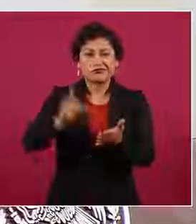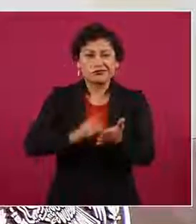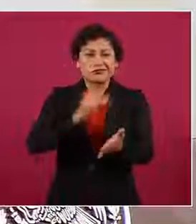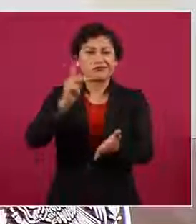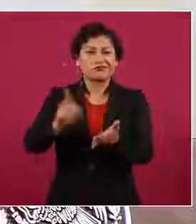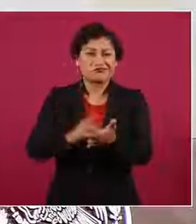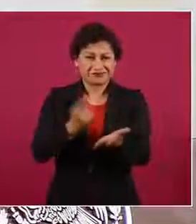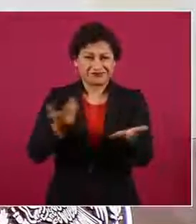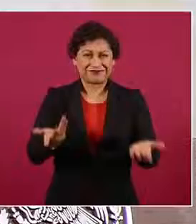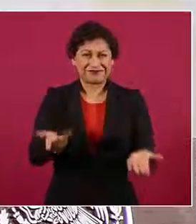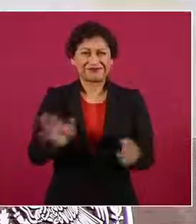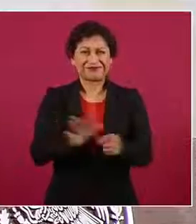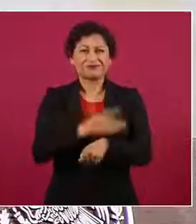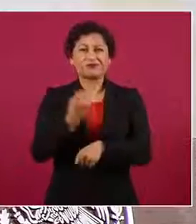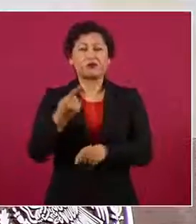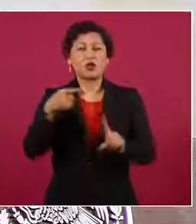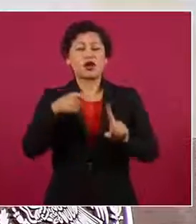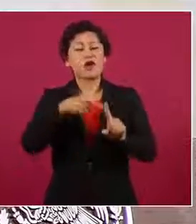porque creen que con eso ya